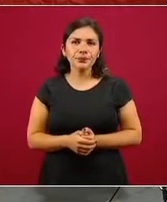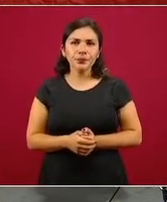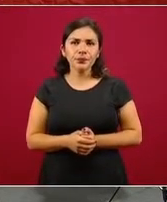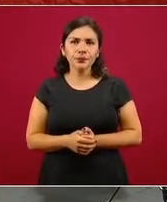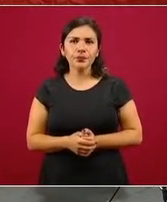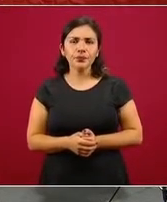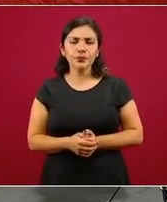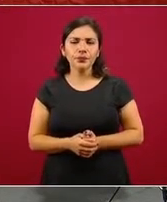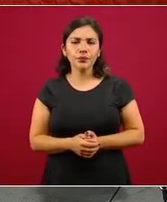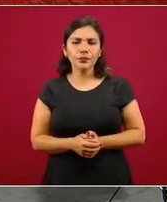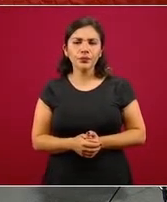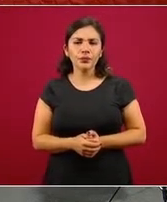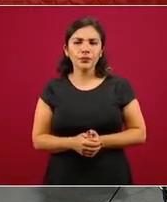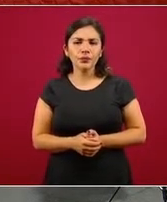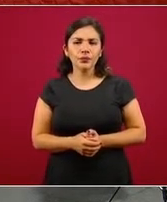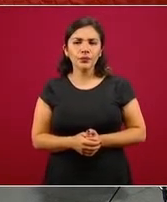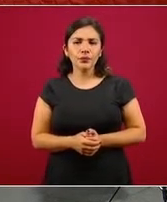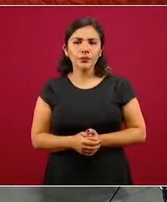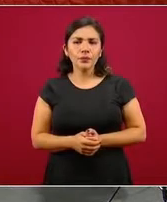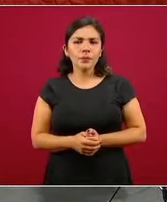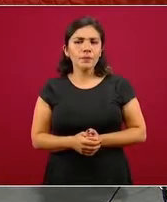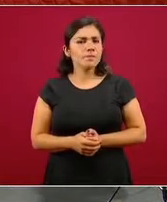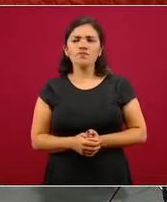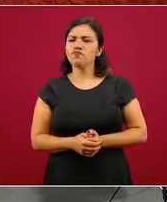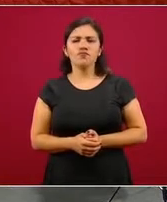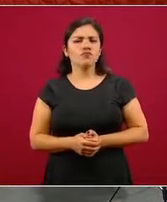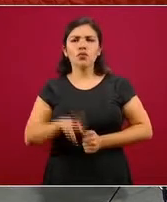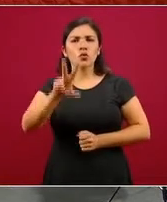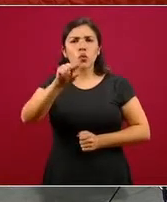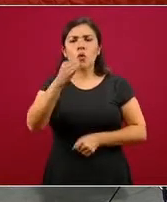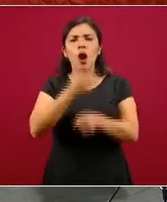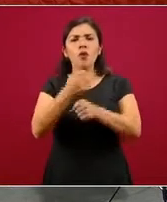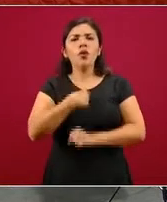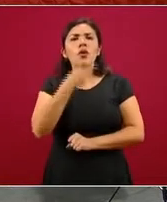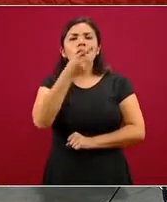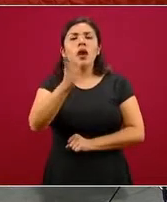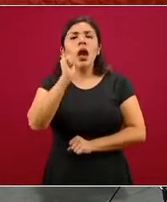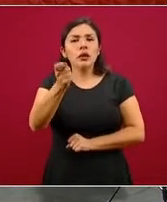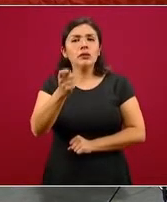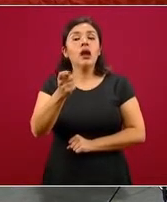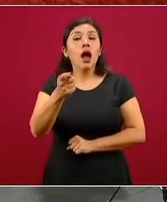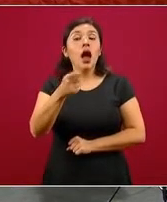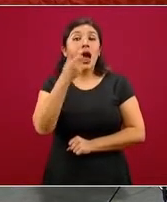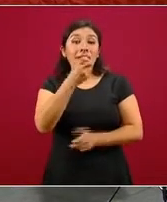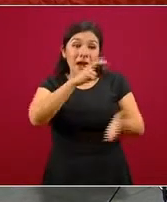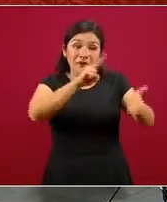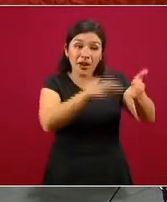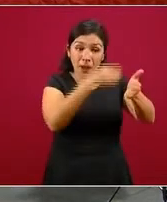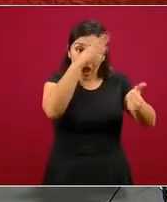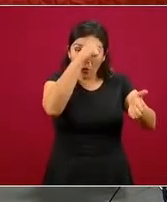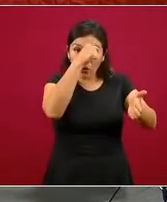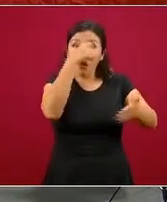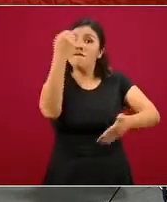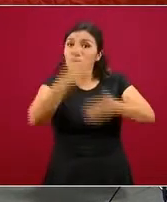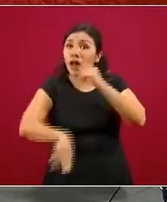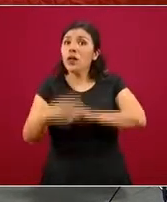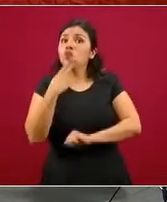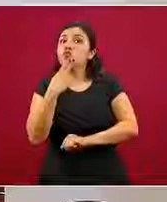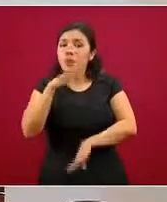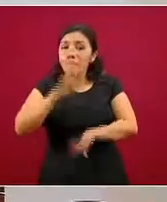¿Este convenio que tiene con las instituciones privadas? No, al contrario, lo que estoy diciendo es el convenio está subutilizado. Todavía nos queda más